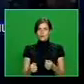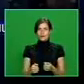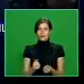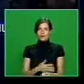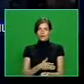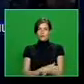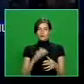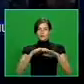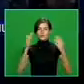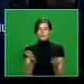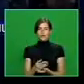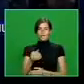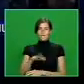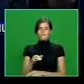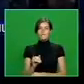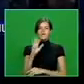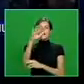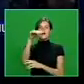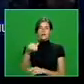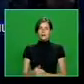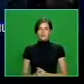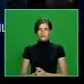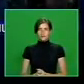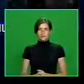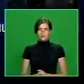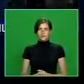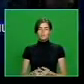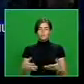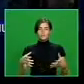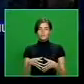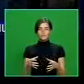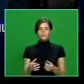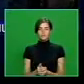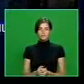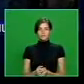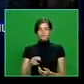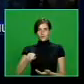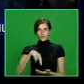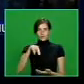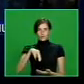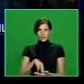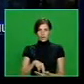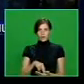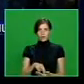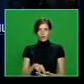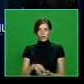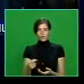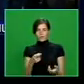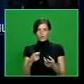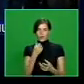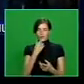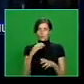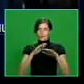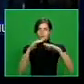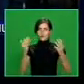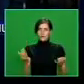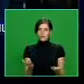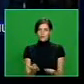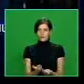de básquet donde nuestra selección nacional va a buscar un cumo para el